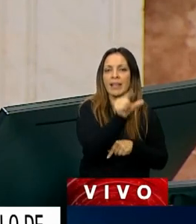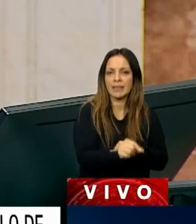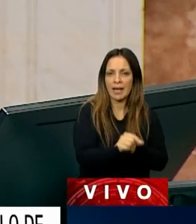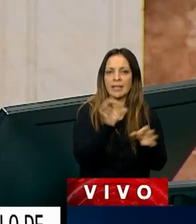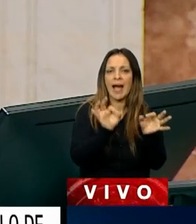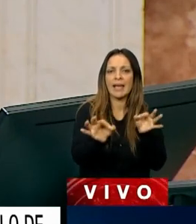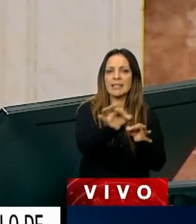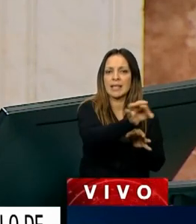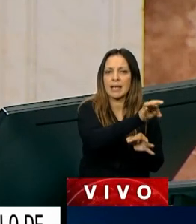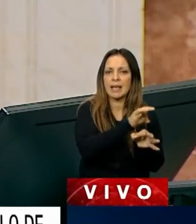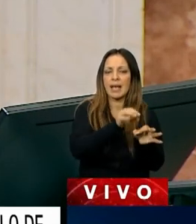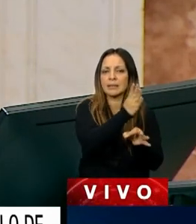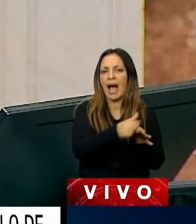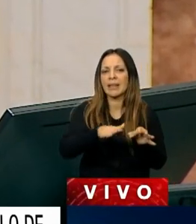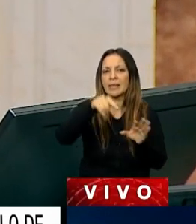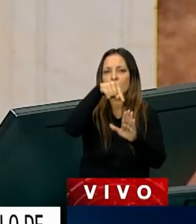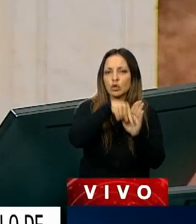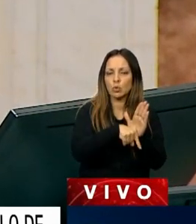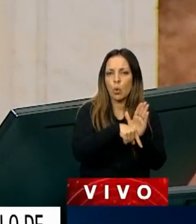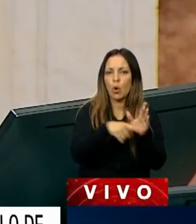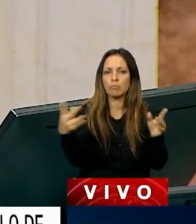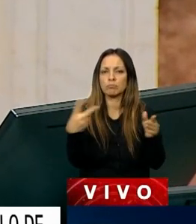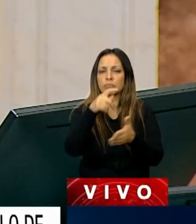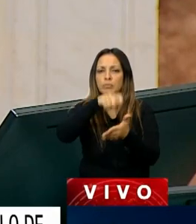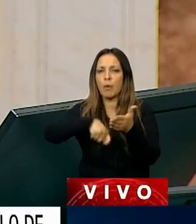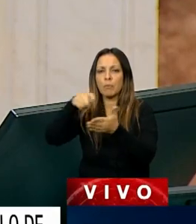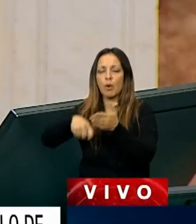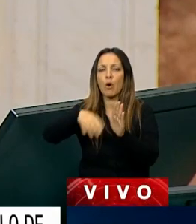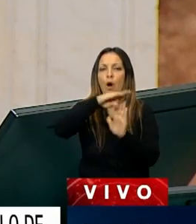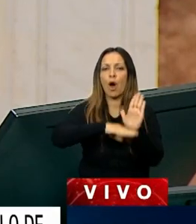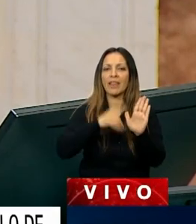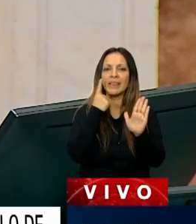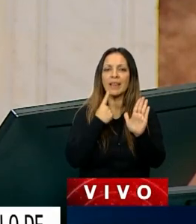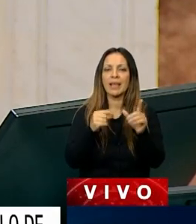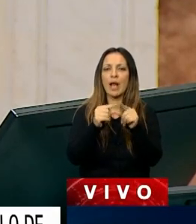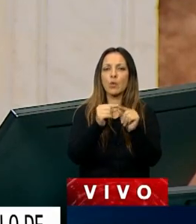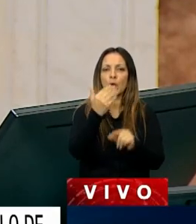Antártida e Islas del Atlántico Sur, orden del día 15.